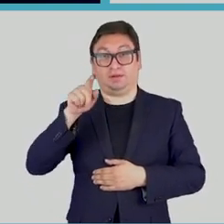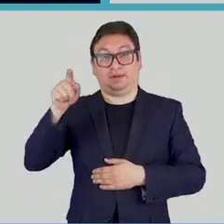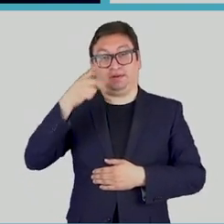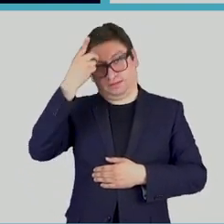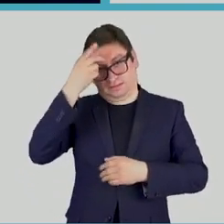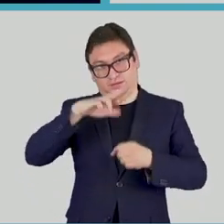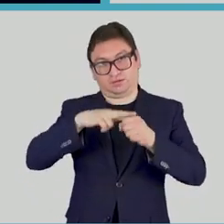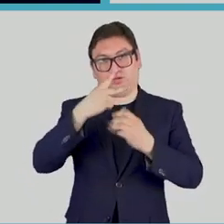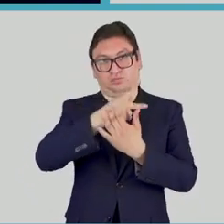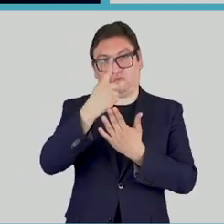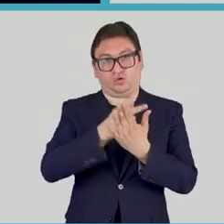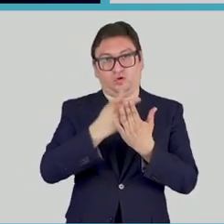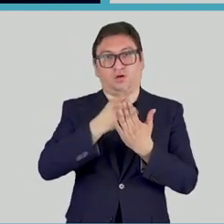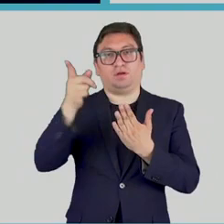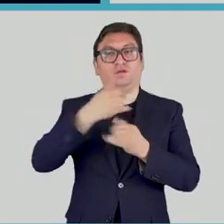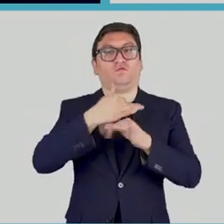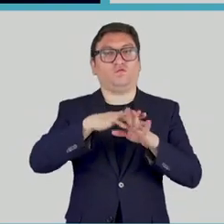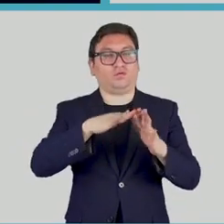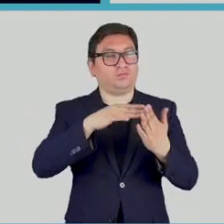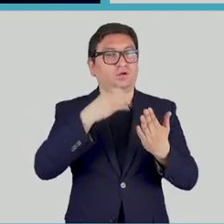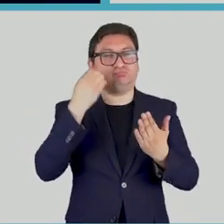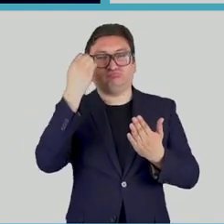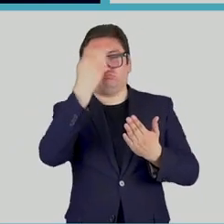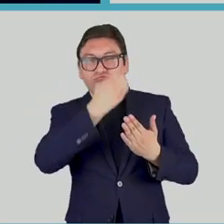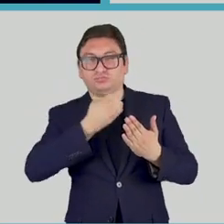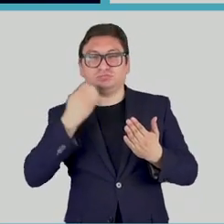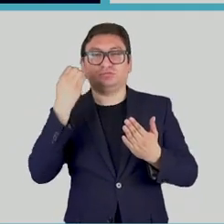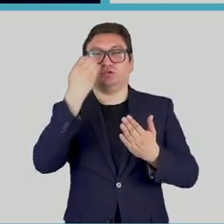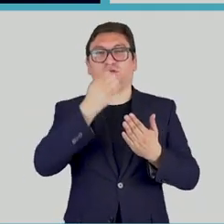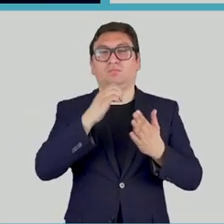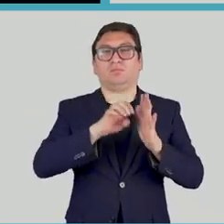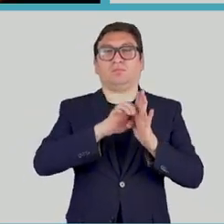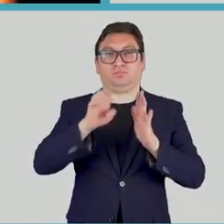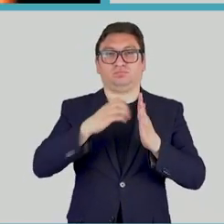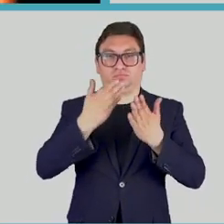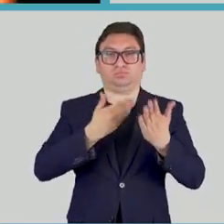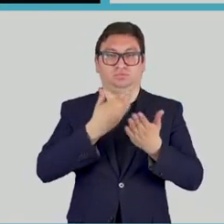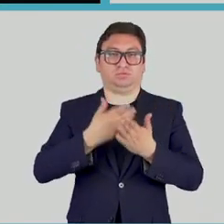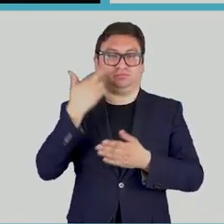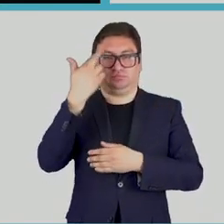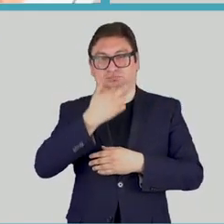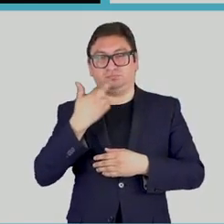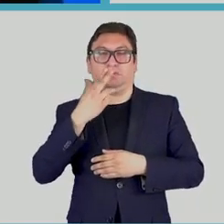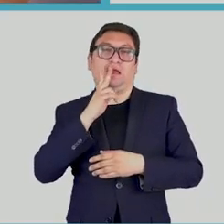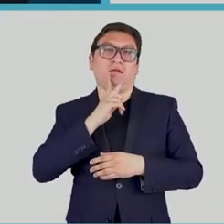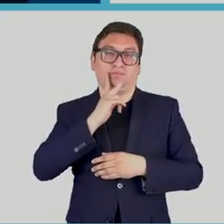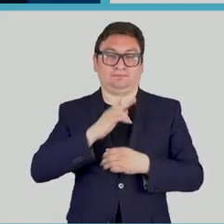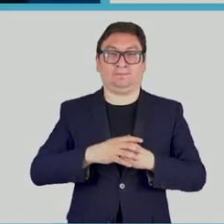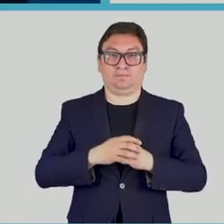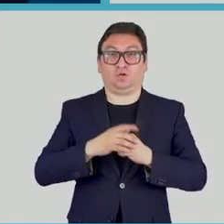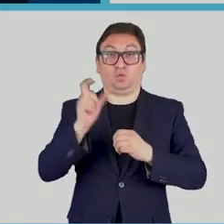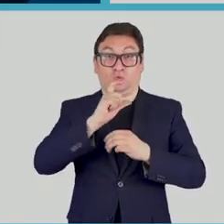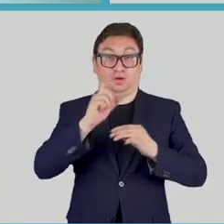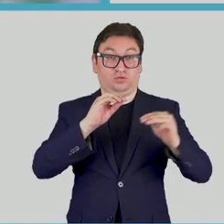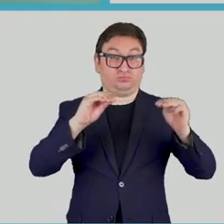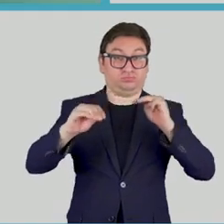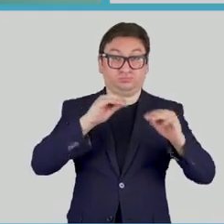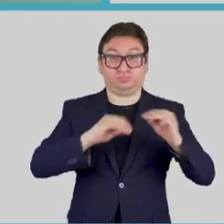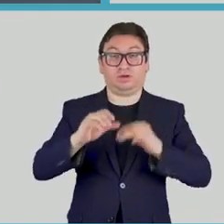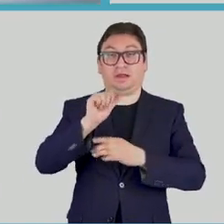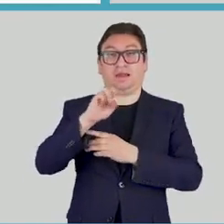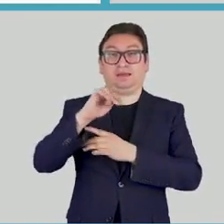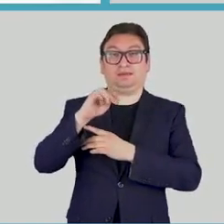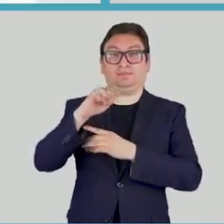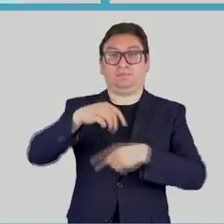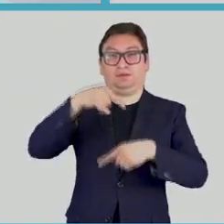programación y él nos informa que se analiza se analizará esta propuesta considera que hay animaciones de